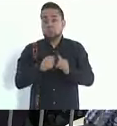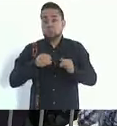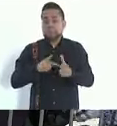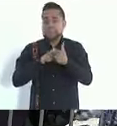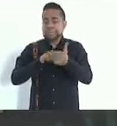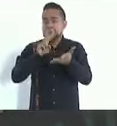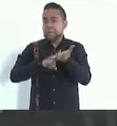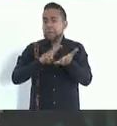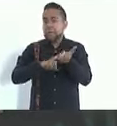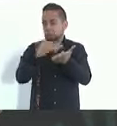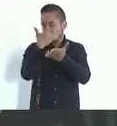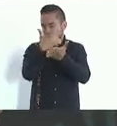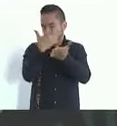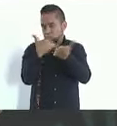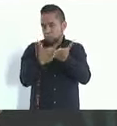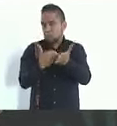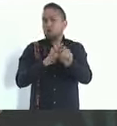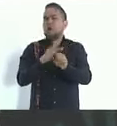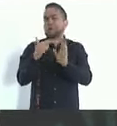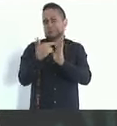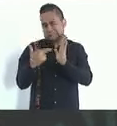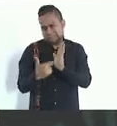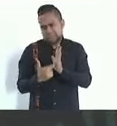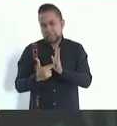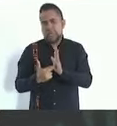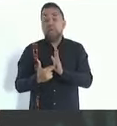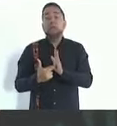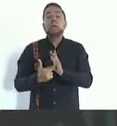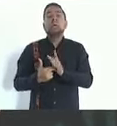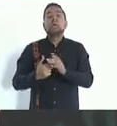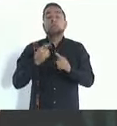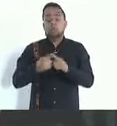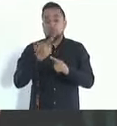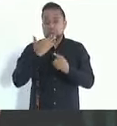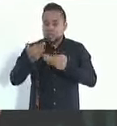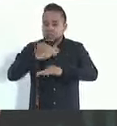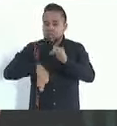principios. El principio de por el bien de todos.